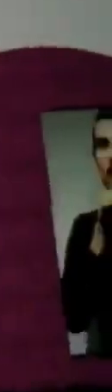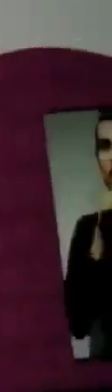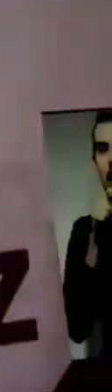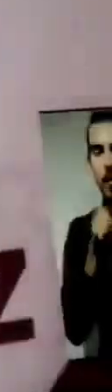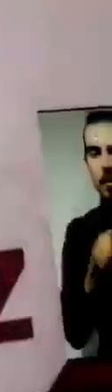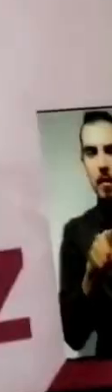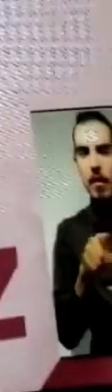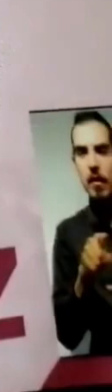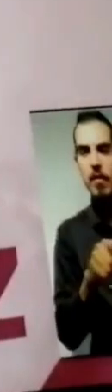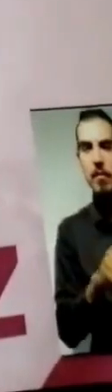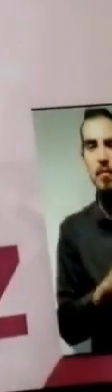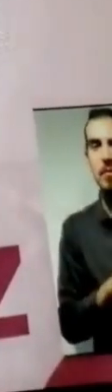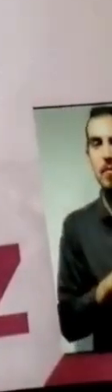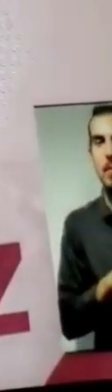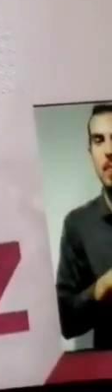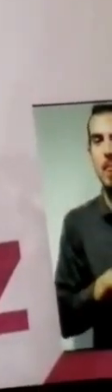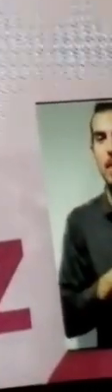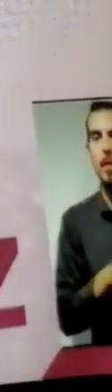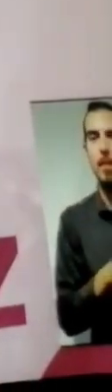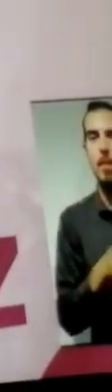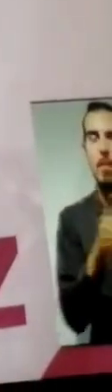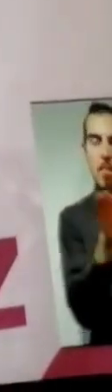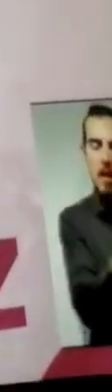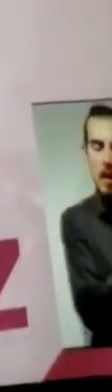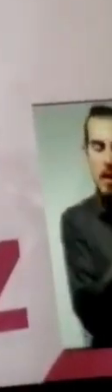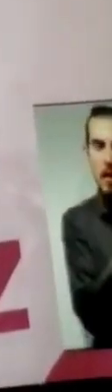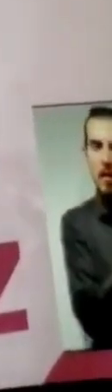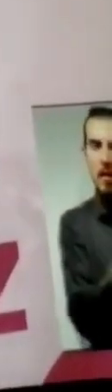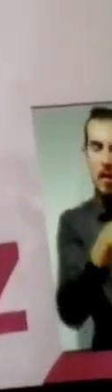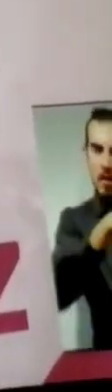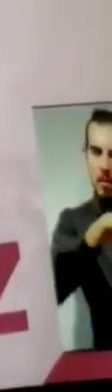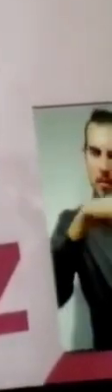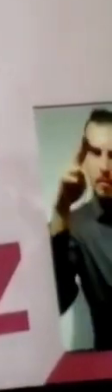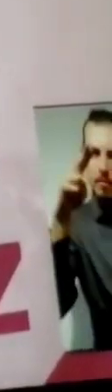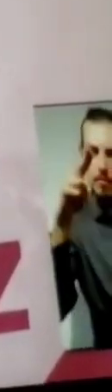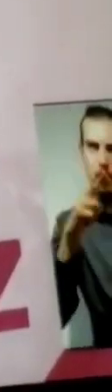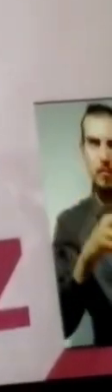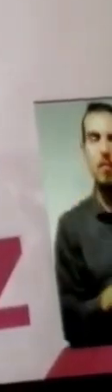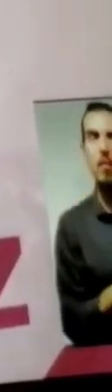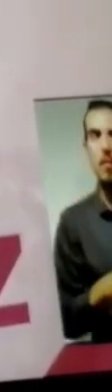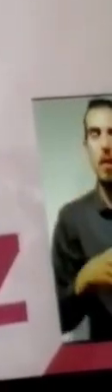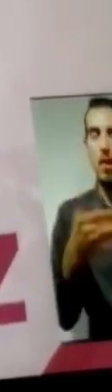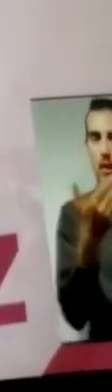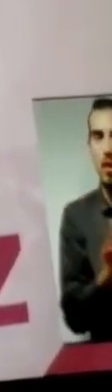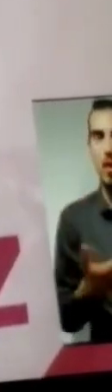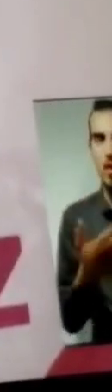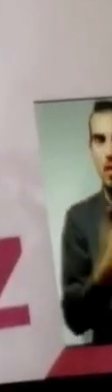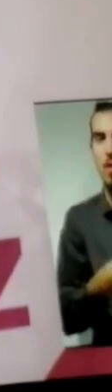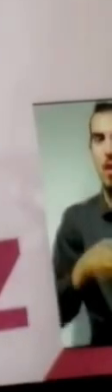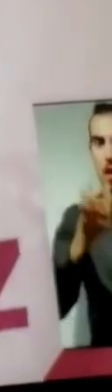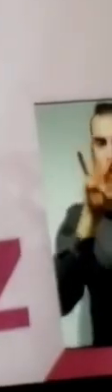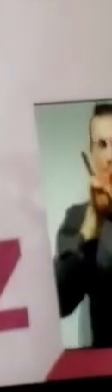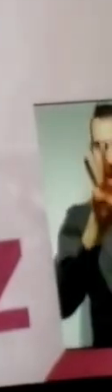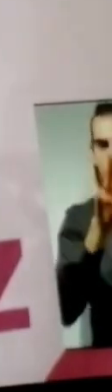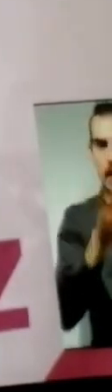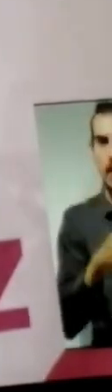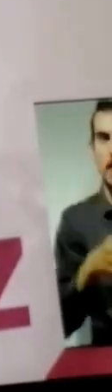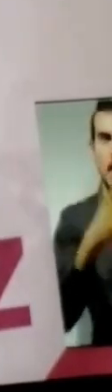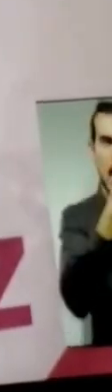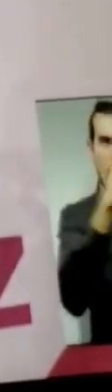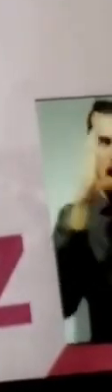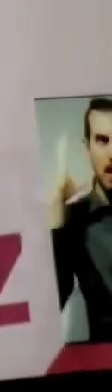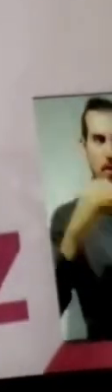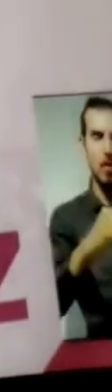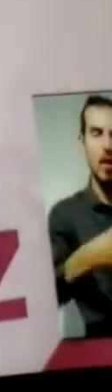subcontratos y ahorita han estado trabajando 3 bacheadoras nuevas y 2 bacheadoras que ya